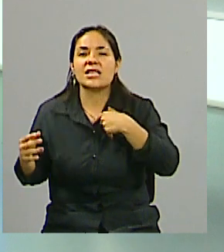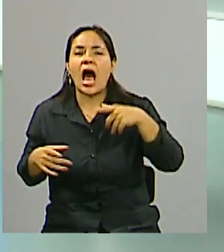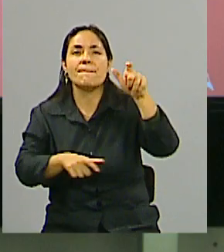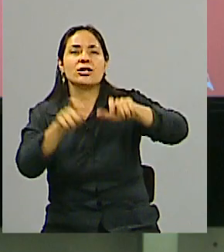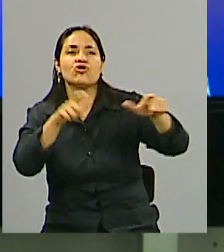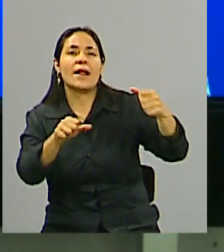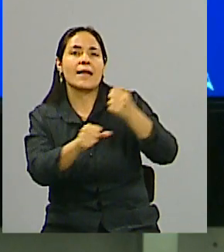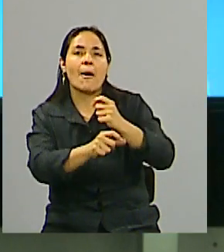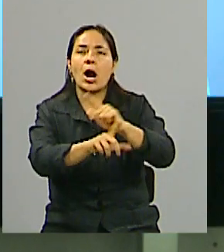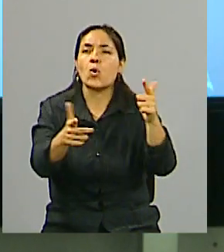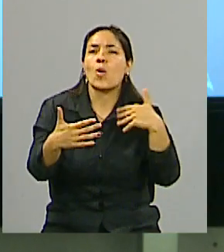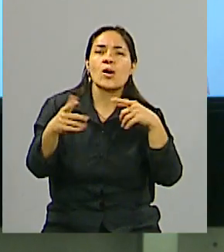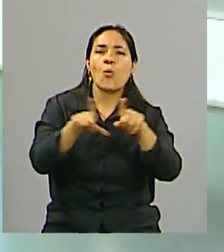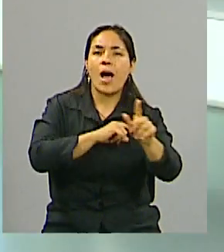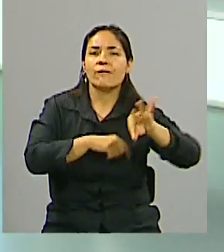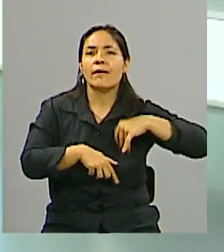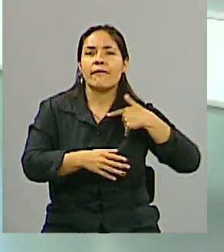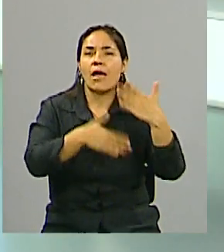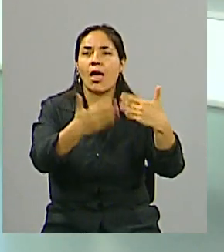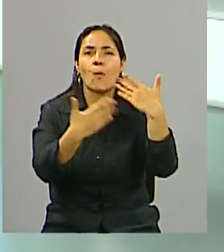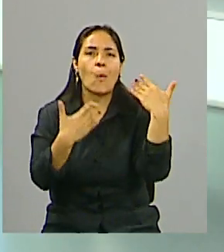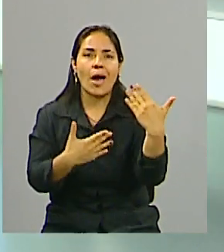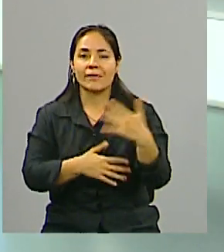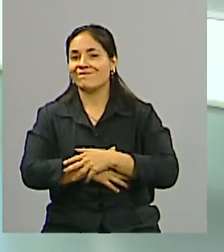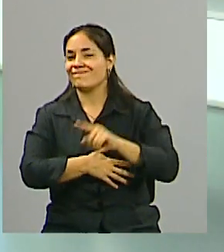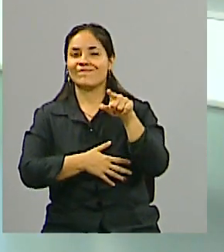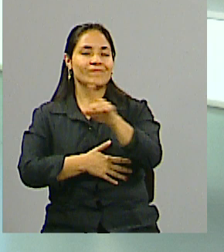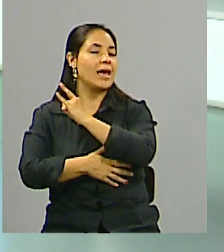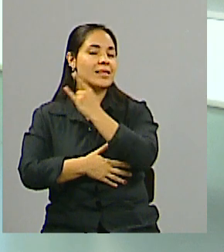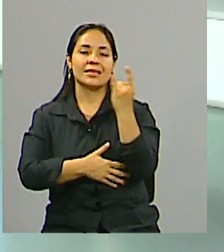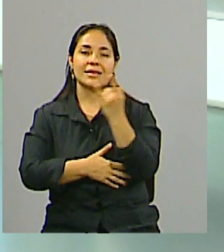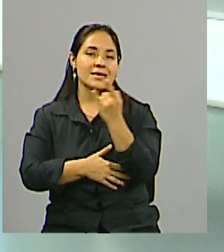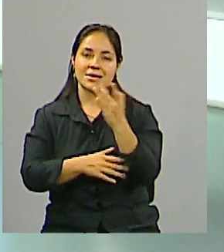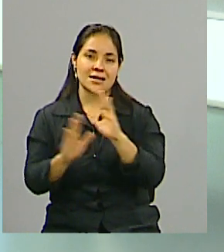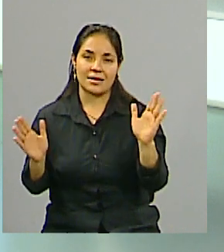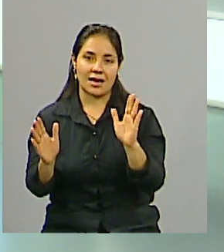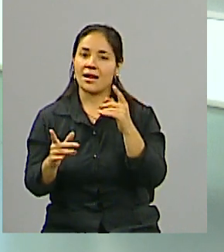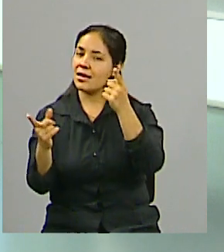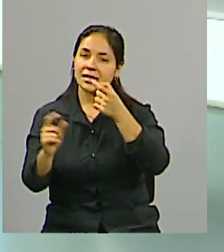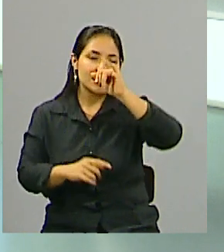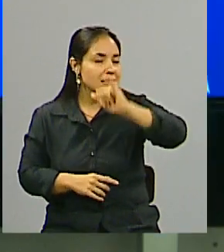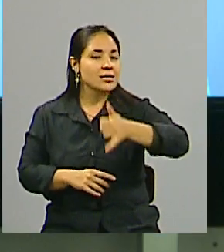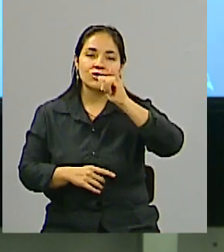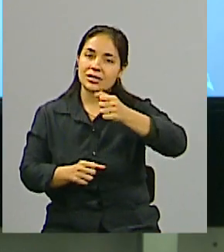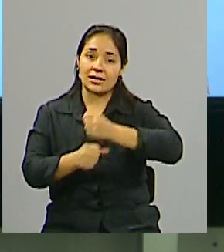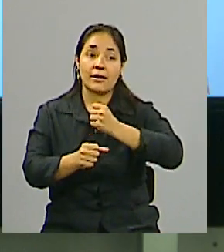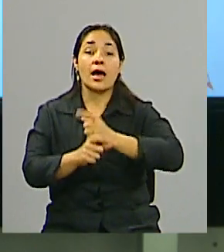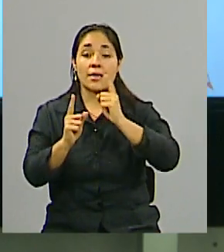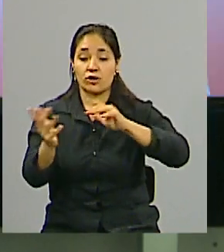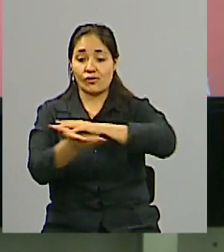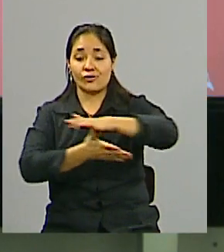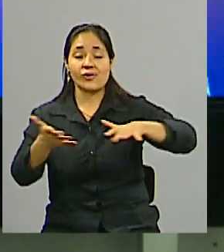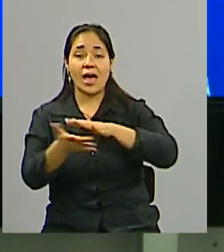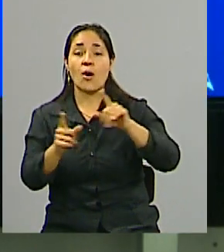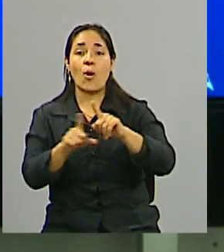nadie que pueda subsistir tal cual, sin algún medio para la sobrevivencia, y en nuestras sociedades capitalistas ese medio